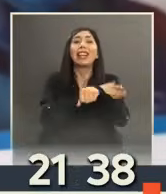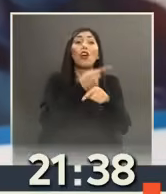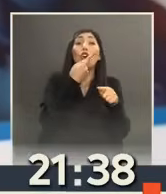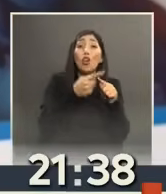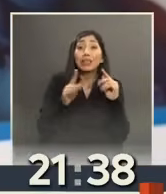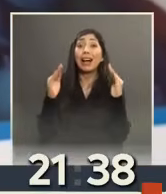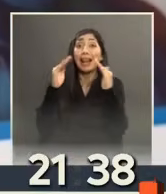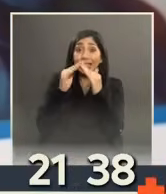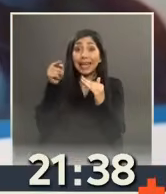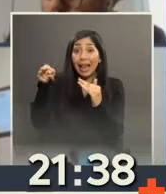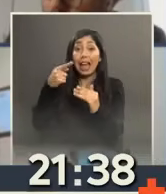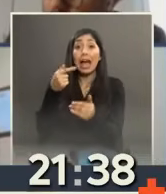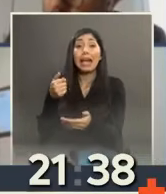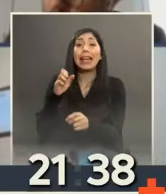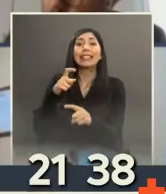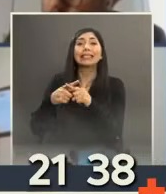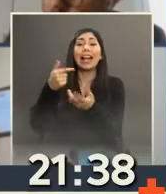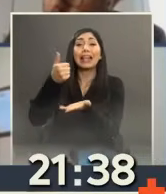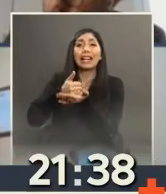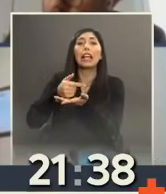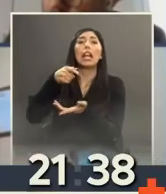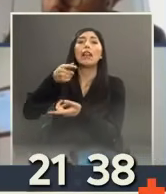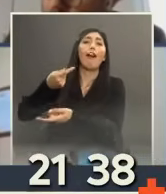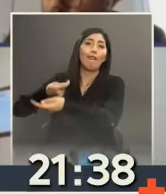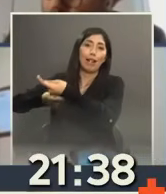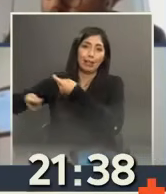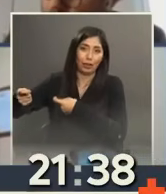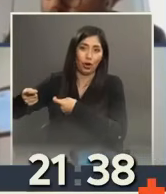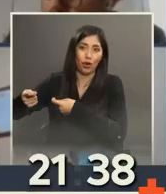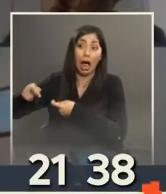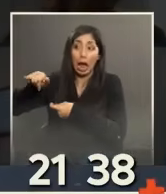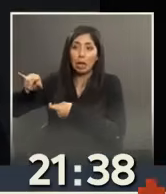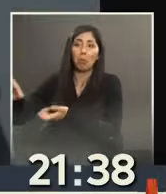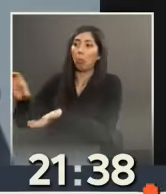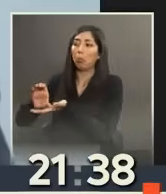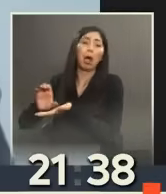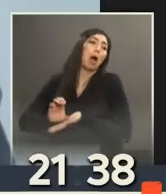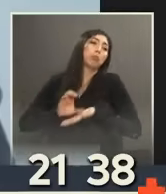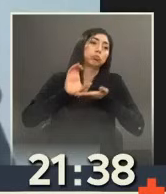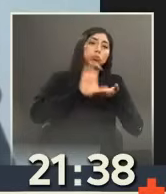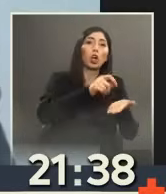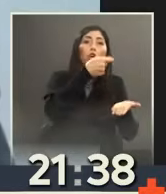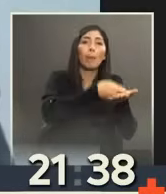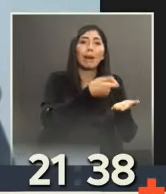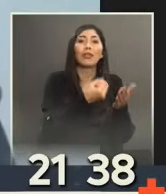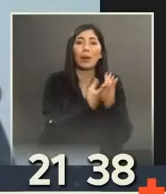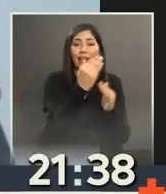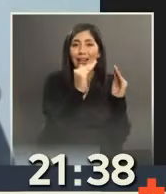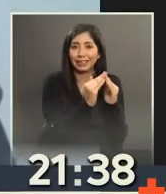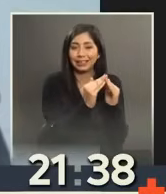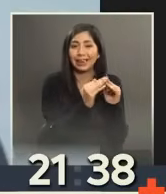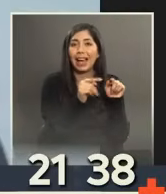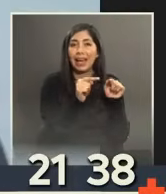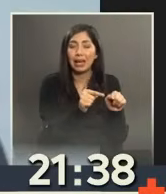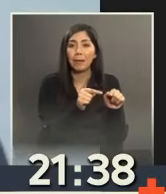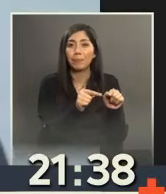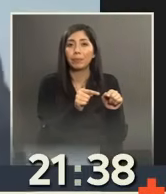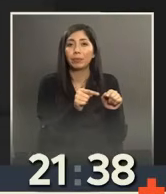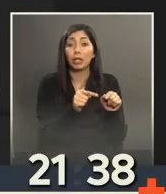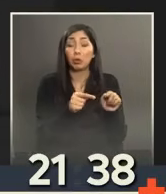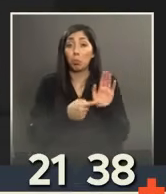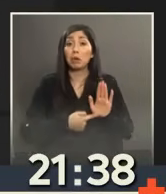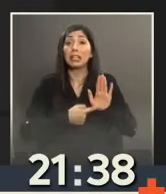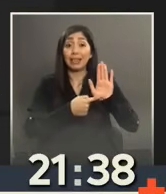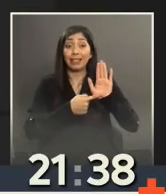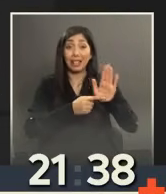exalcalde tenía en la comuna de La Florida. Para acreditar esa transferencia, los abogados del ex militante socialista presentaron en la